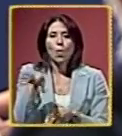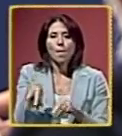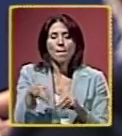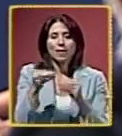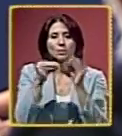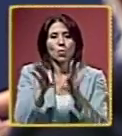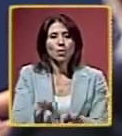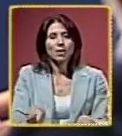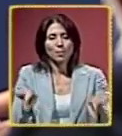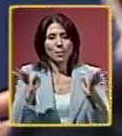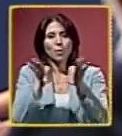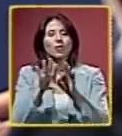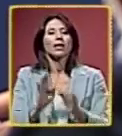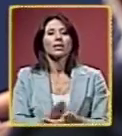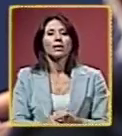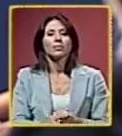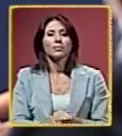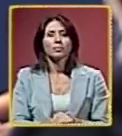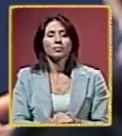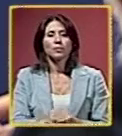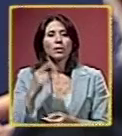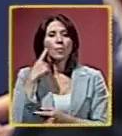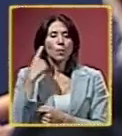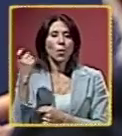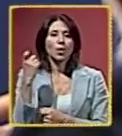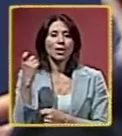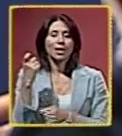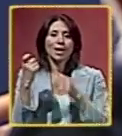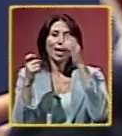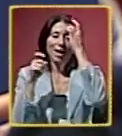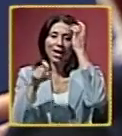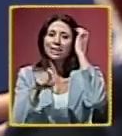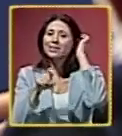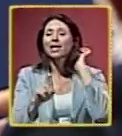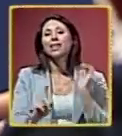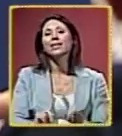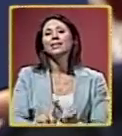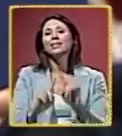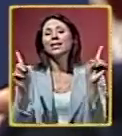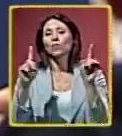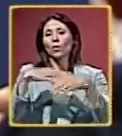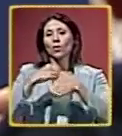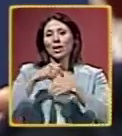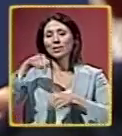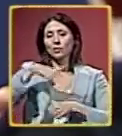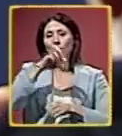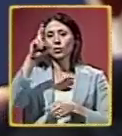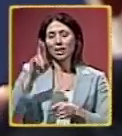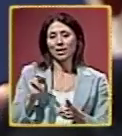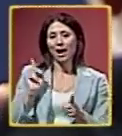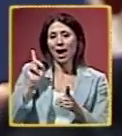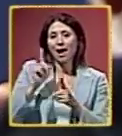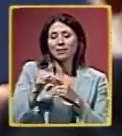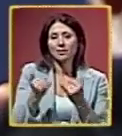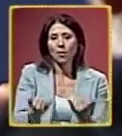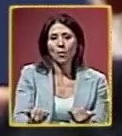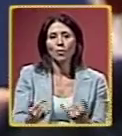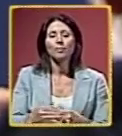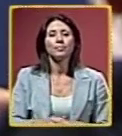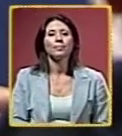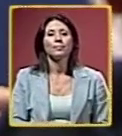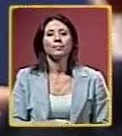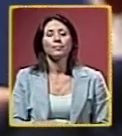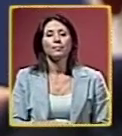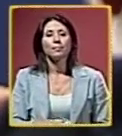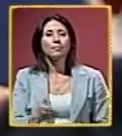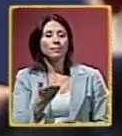muy importante, porque es distinto de lo que hemos venido haciendo en Costa Rica hasta el momento, y